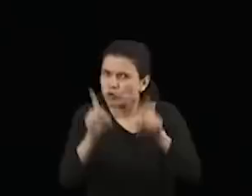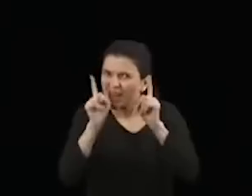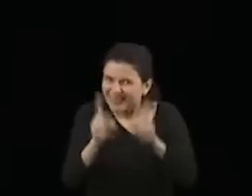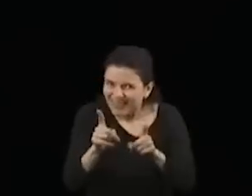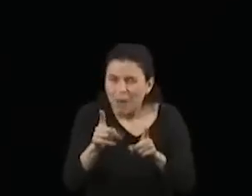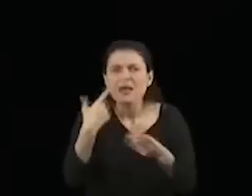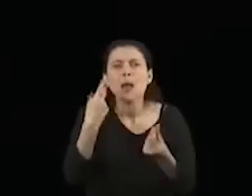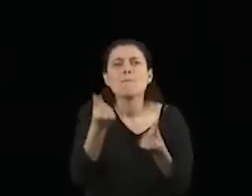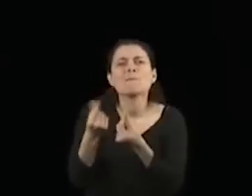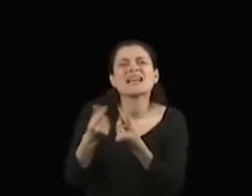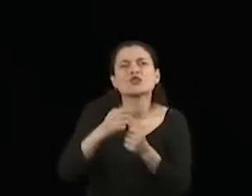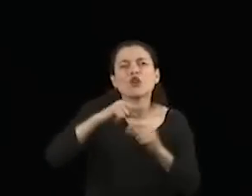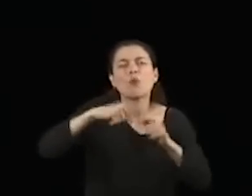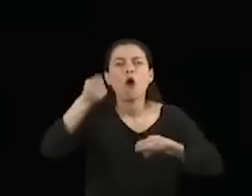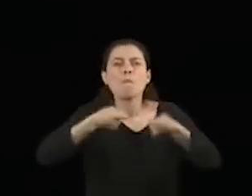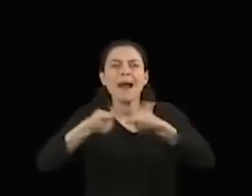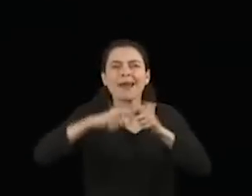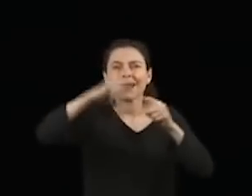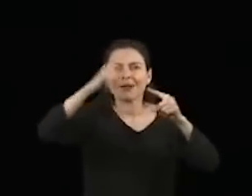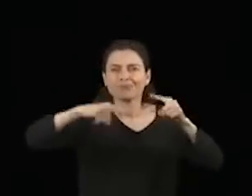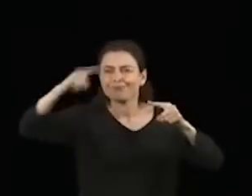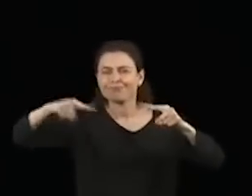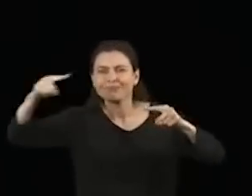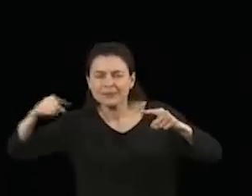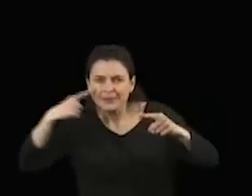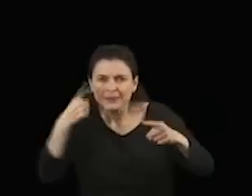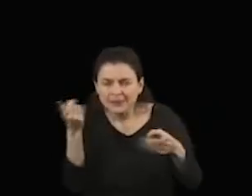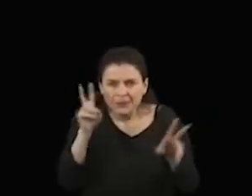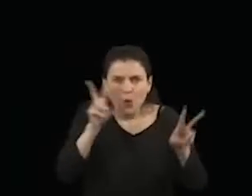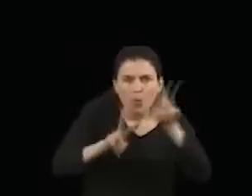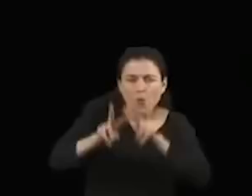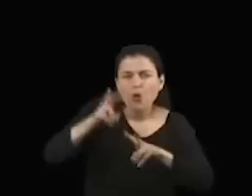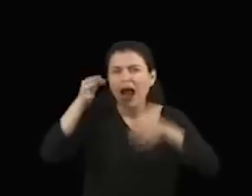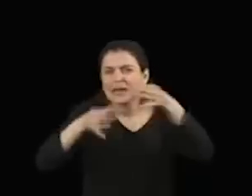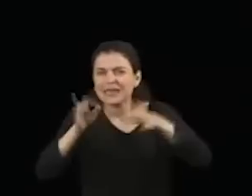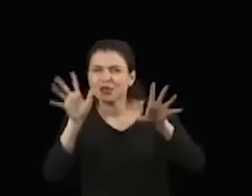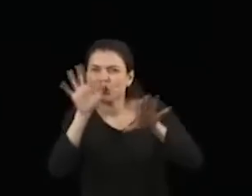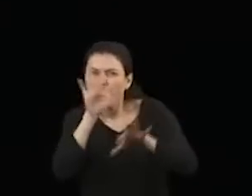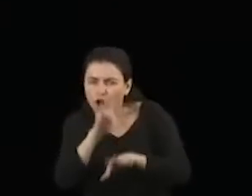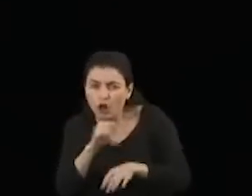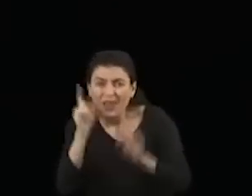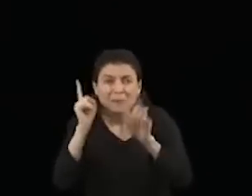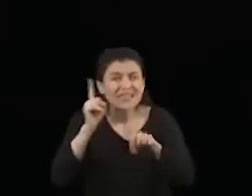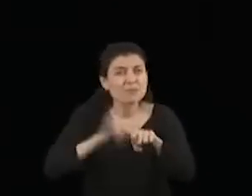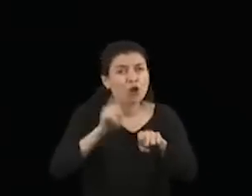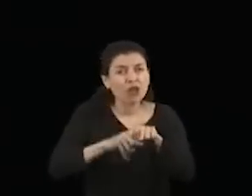de pesos. Y mientras que construía la curva de pesos, empezó a quitar